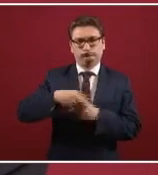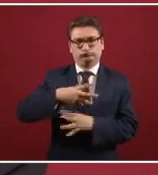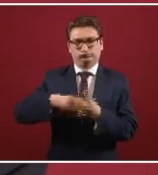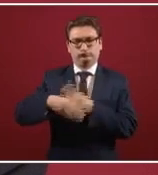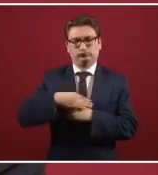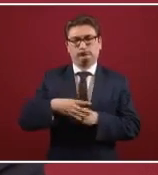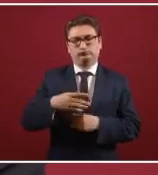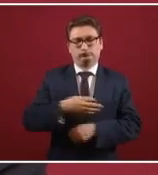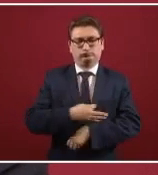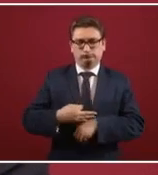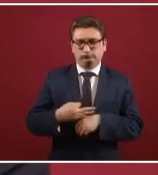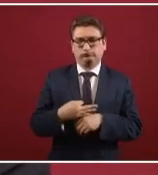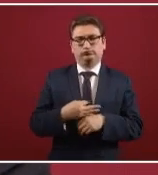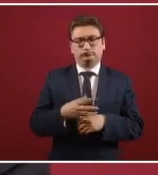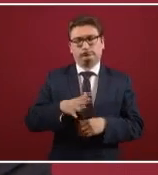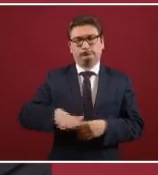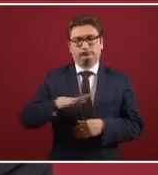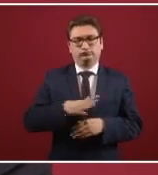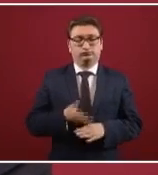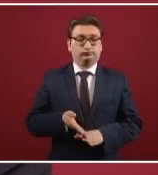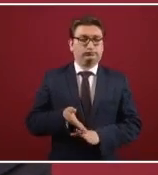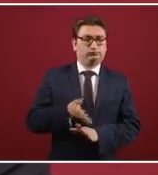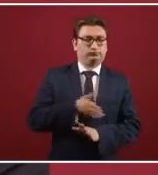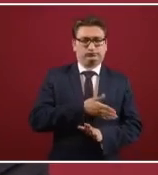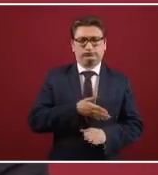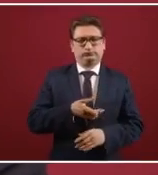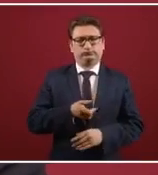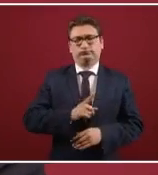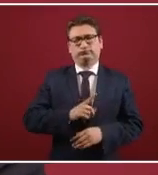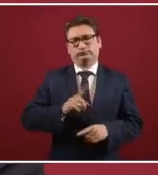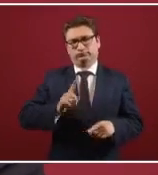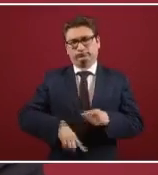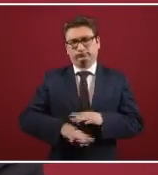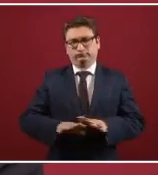familiar como sucedía anteriormente